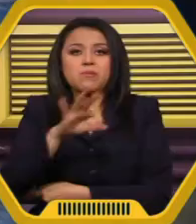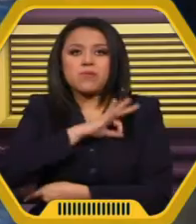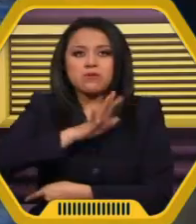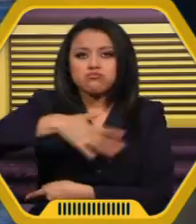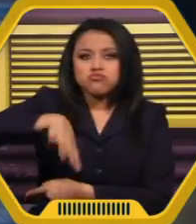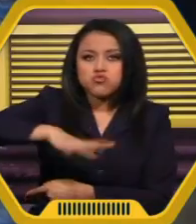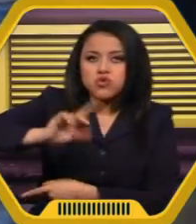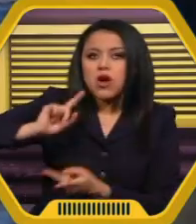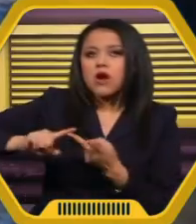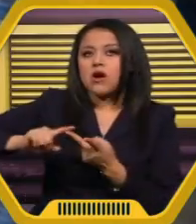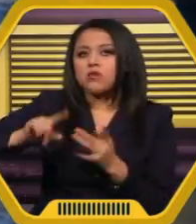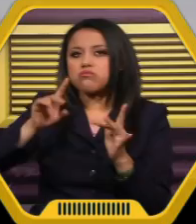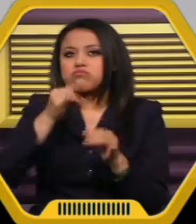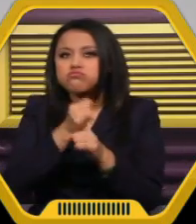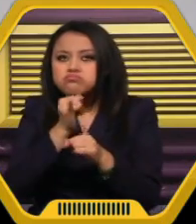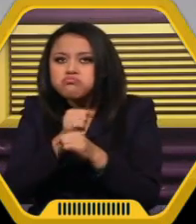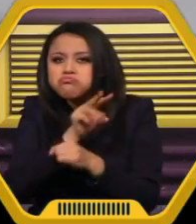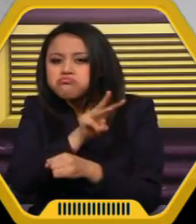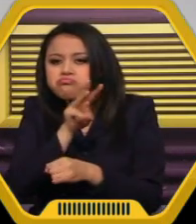buscar y adquirir en su página de Facebook.